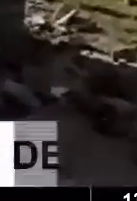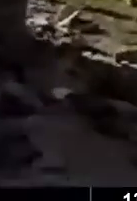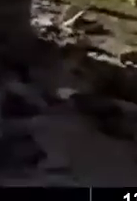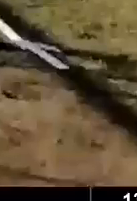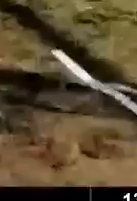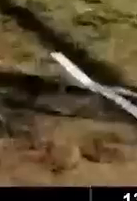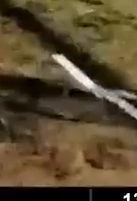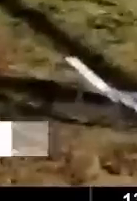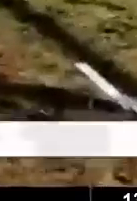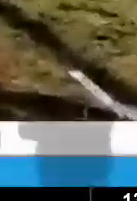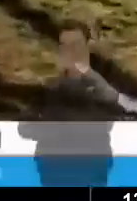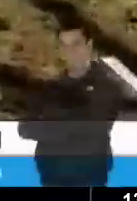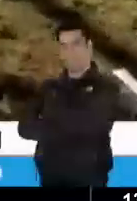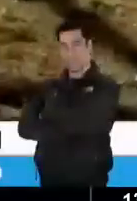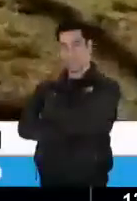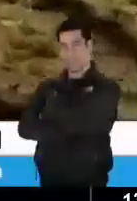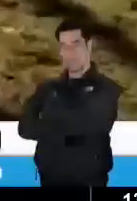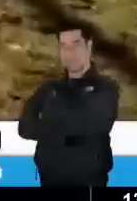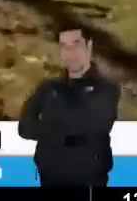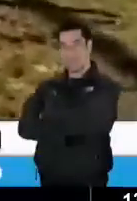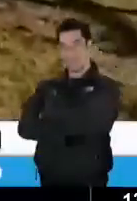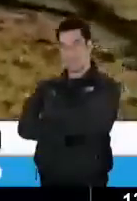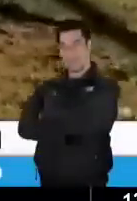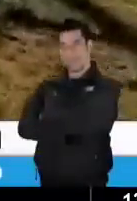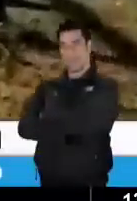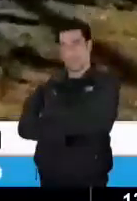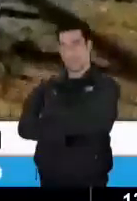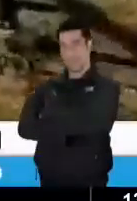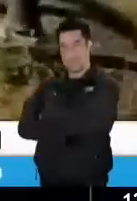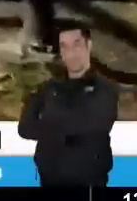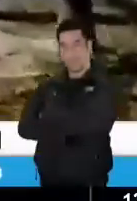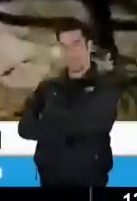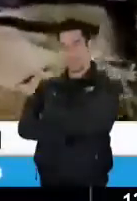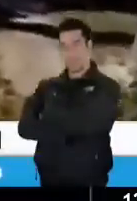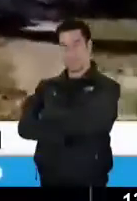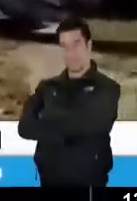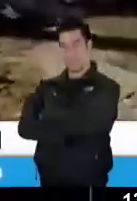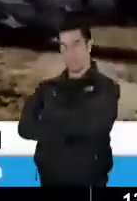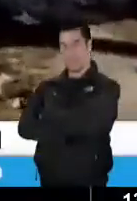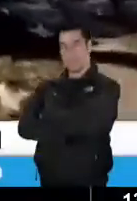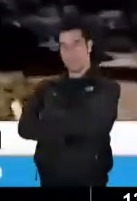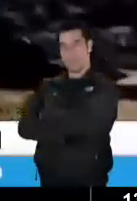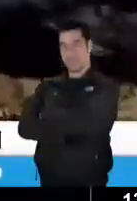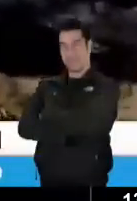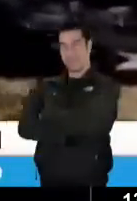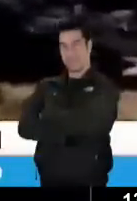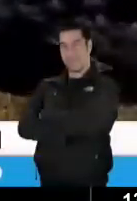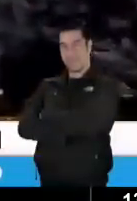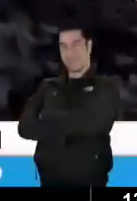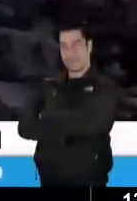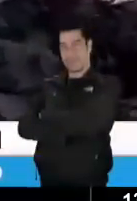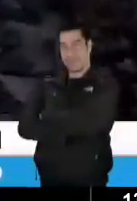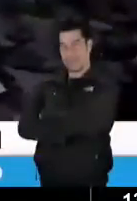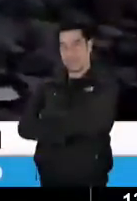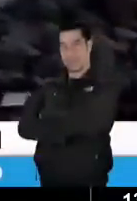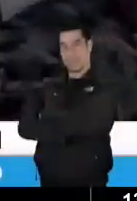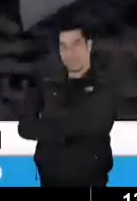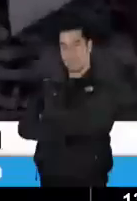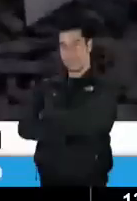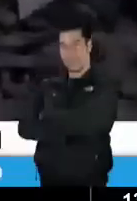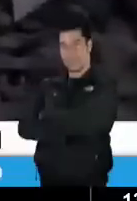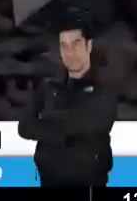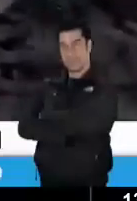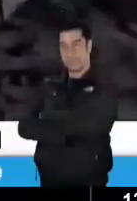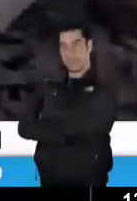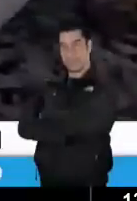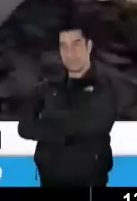se habrán dado cuenta, nadie sabía quién había sido la persona que comenzó a demoler. Aunque hay que señalar que del 100% de esta estructura, que es muy sólida,